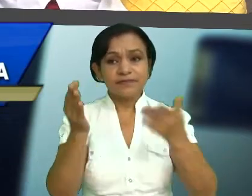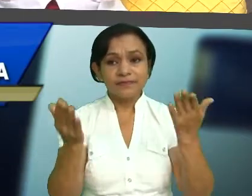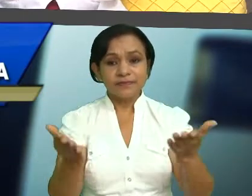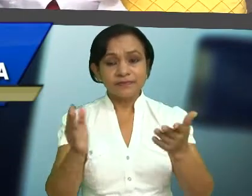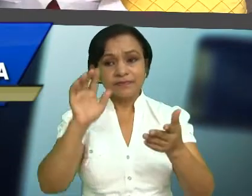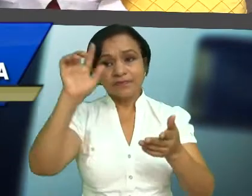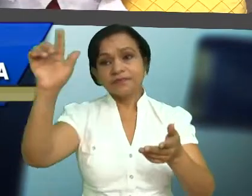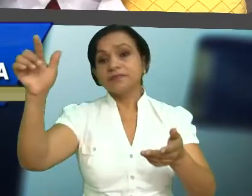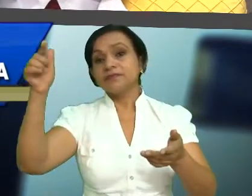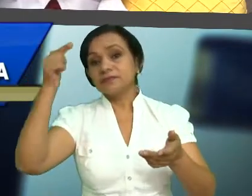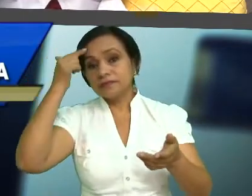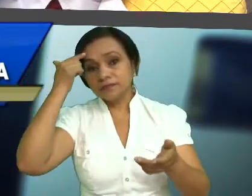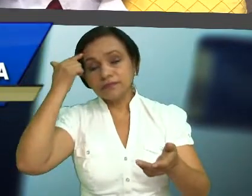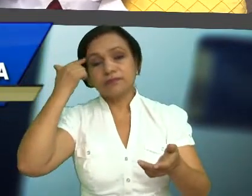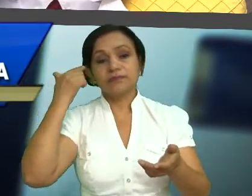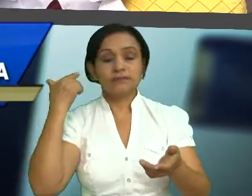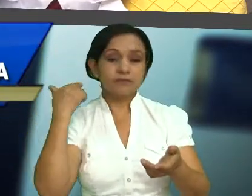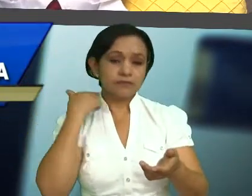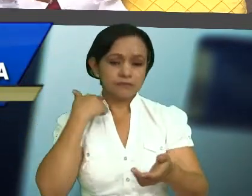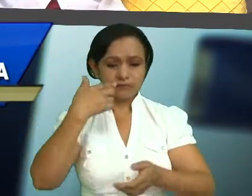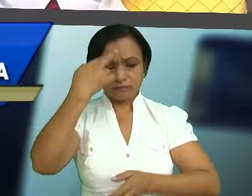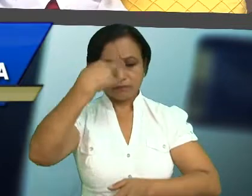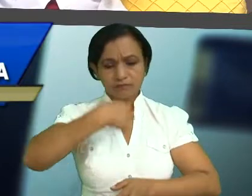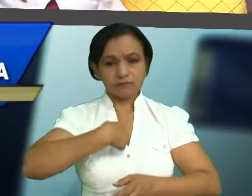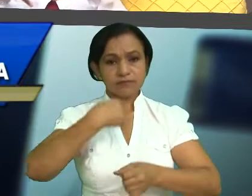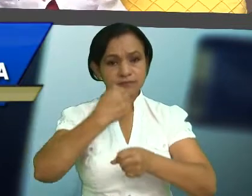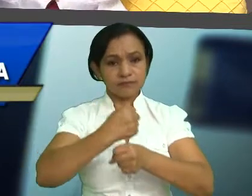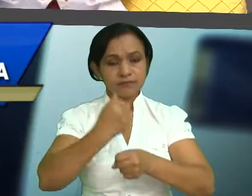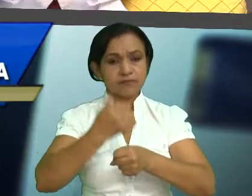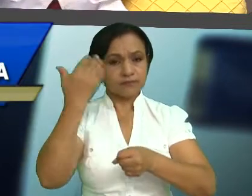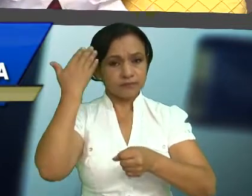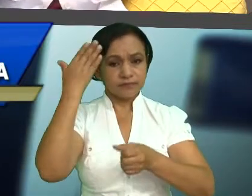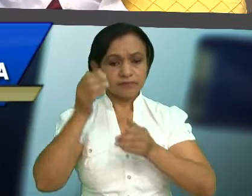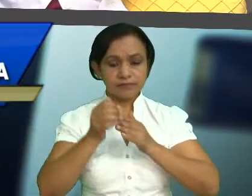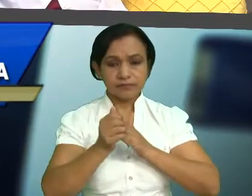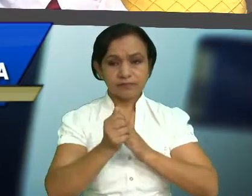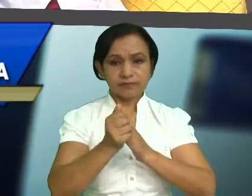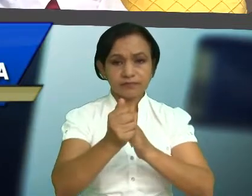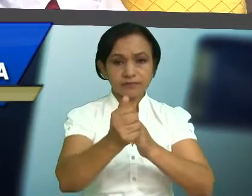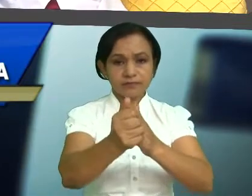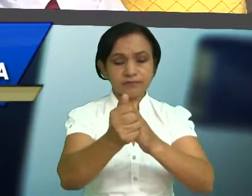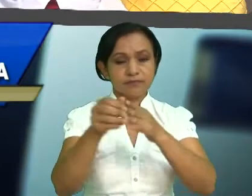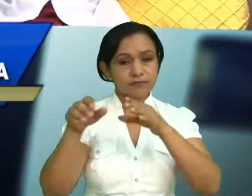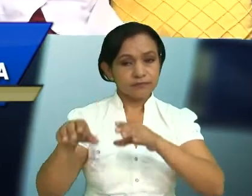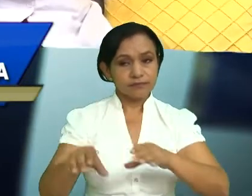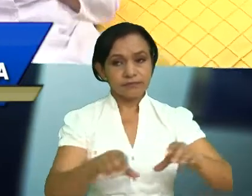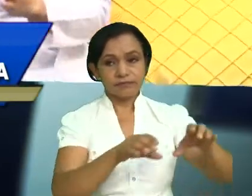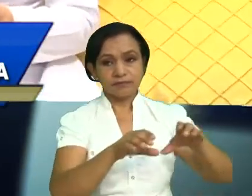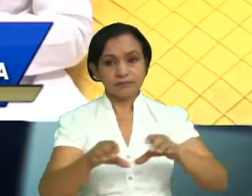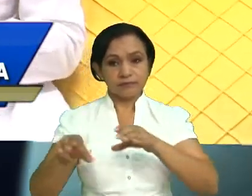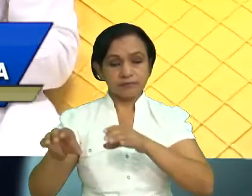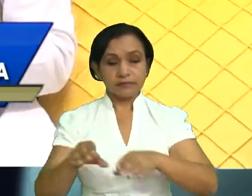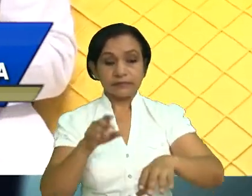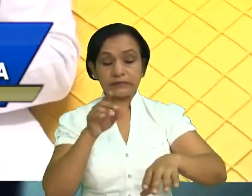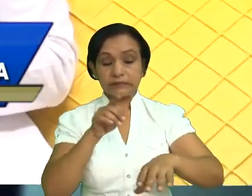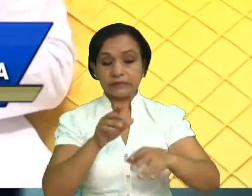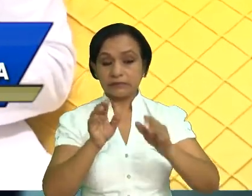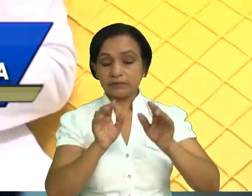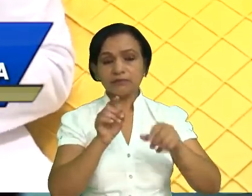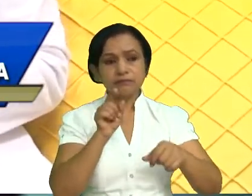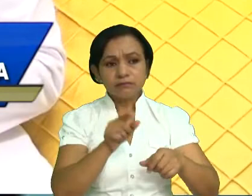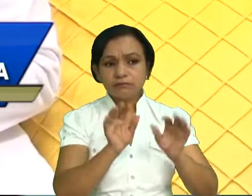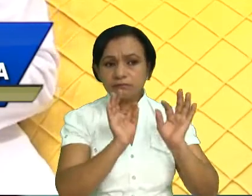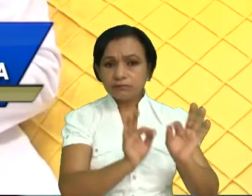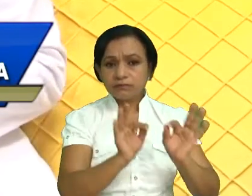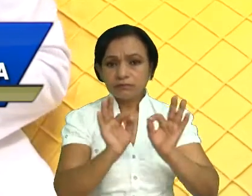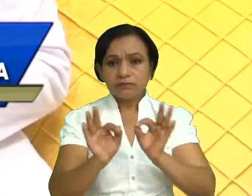un gobierno que siempre actúa de manera responsable, que sabe conducir, ¿verdad?, todas las acciones en el tiempo oportuno, y también